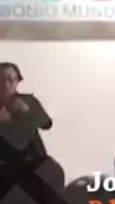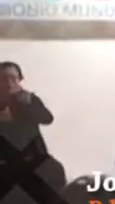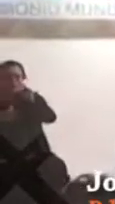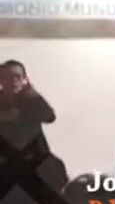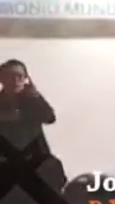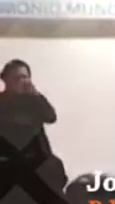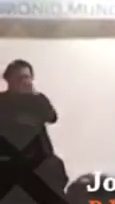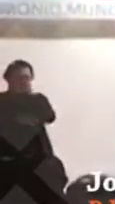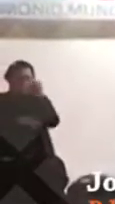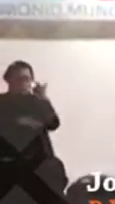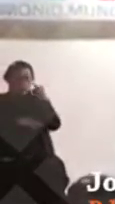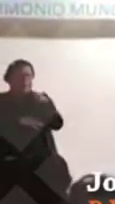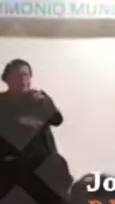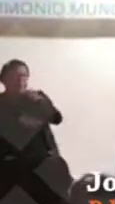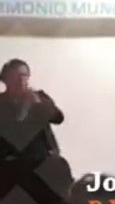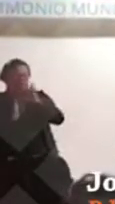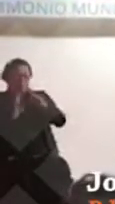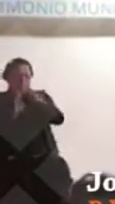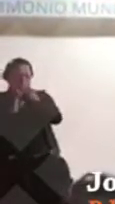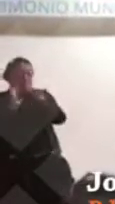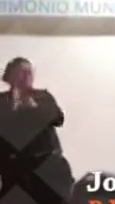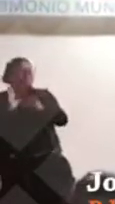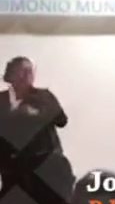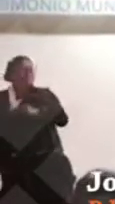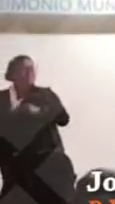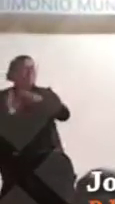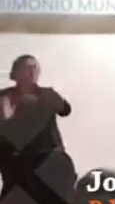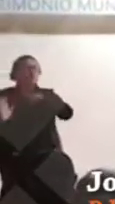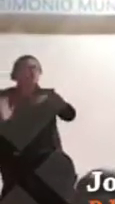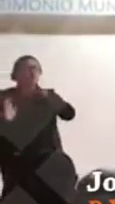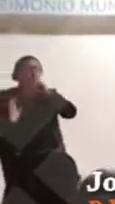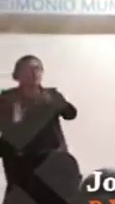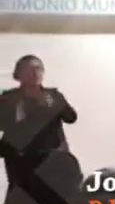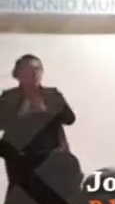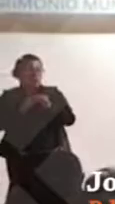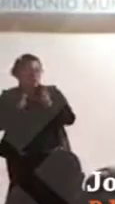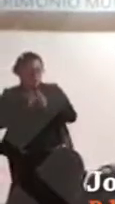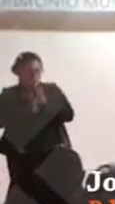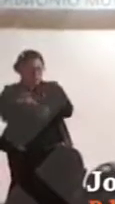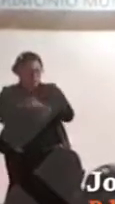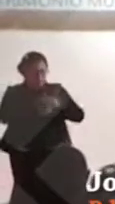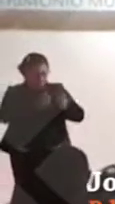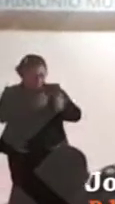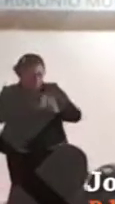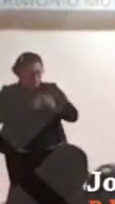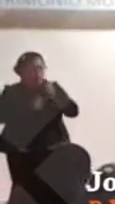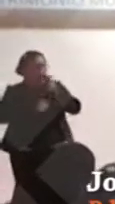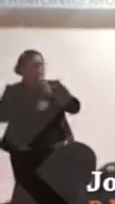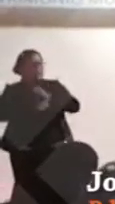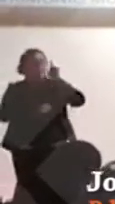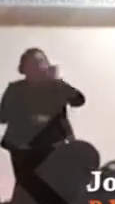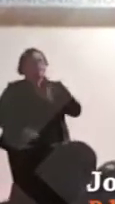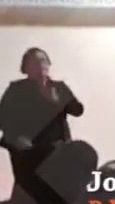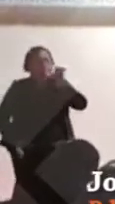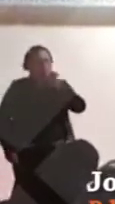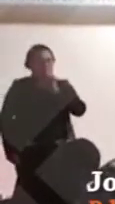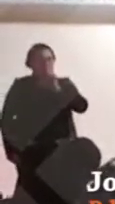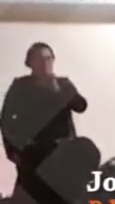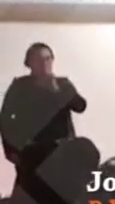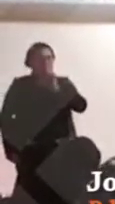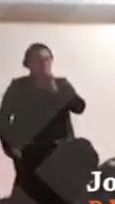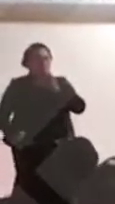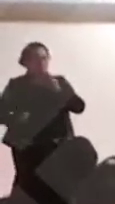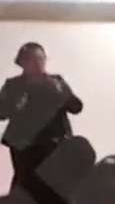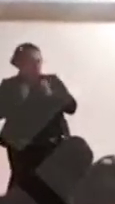diciembre. Pero queda ya establecido que asumimos también con el acompañamiento de la Secretaría de la Mujer, con